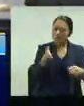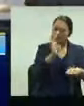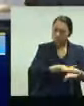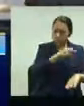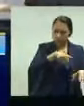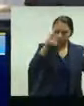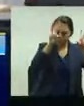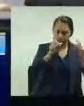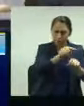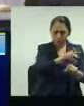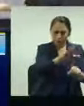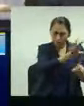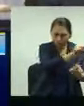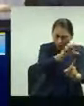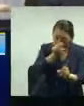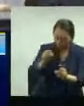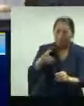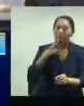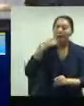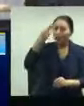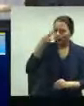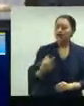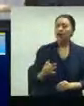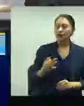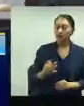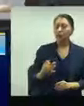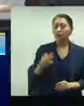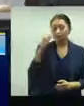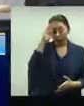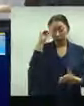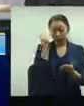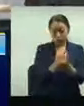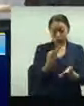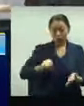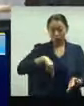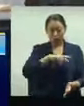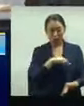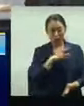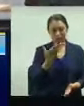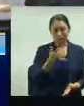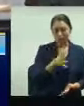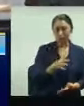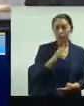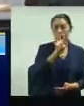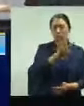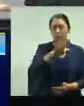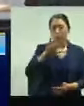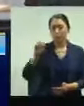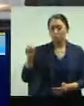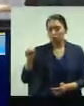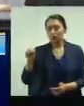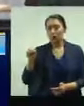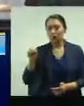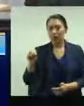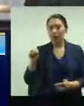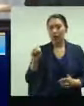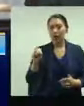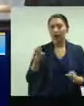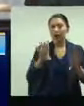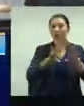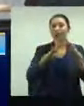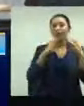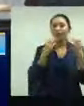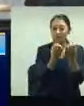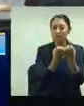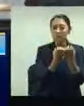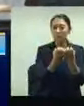que se den cuenta de la realidad exacta. Yo creo que andamos como con 450 máquinas, es un déficit que tenemos,